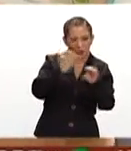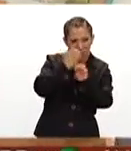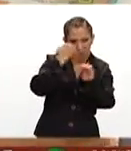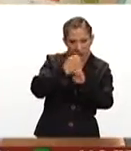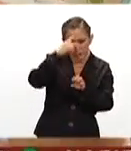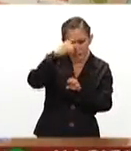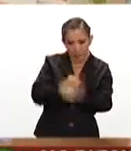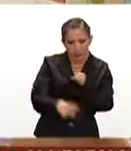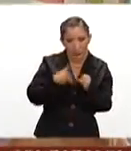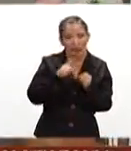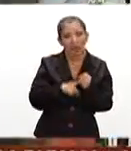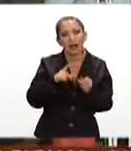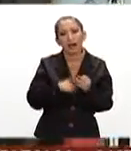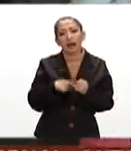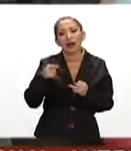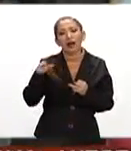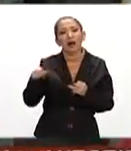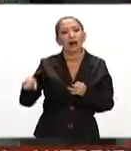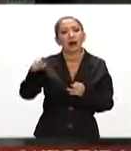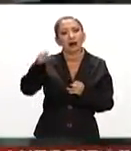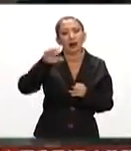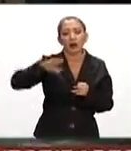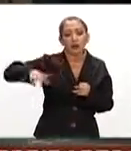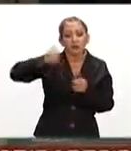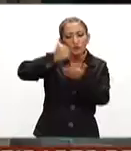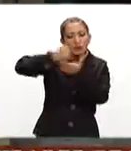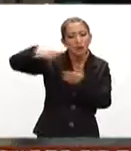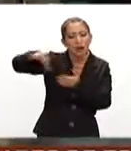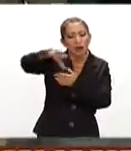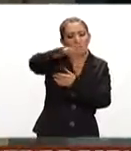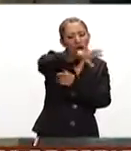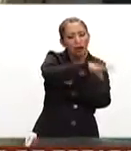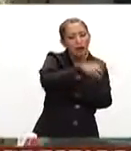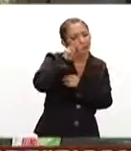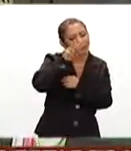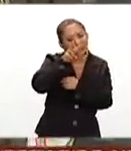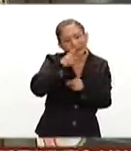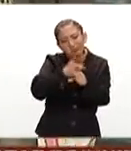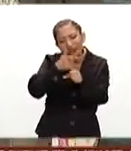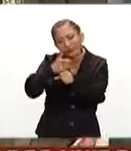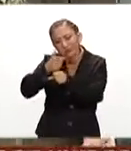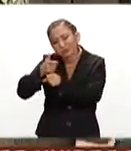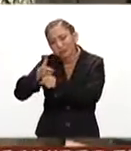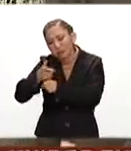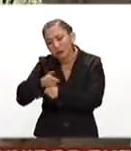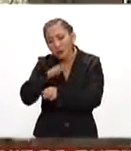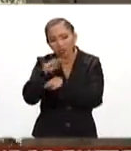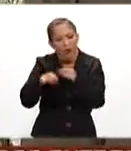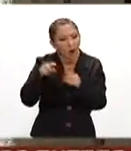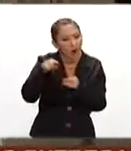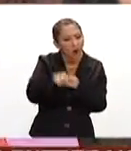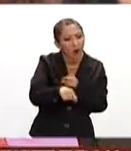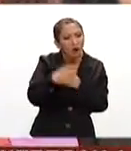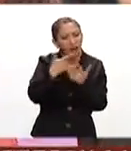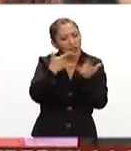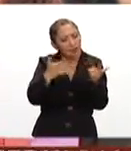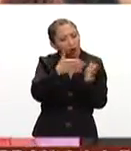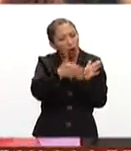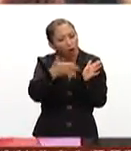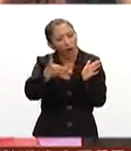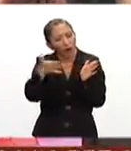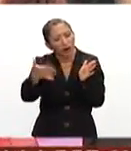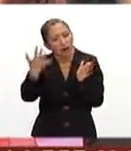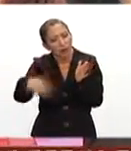del país, en algunas de las zonas urbanas, y estuvimos viendo precisamente toda esa trayectoria hacia